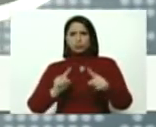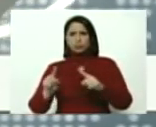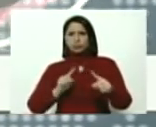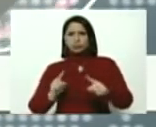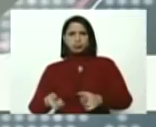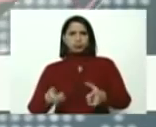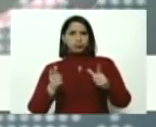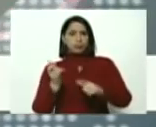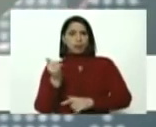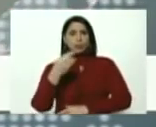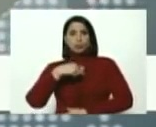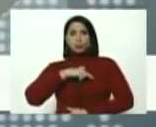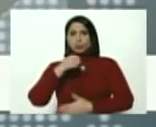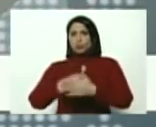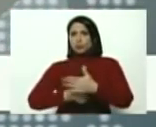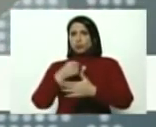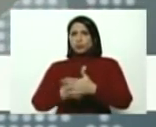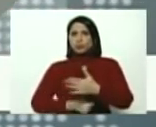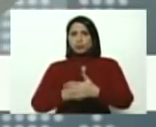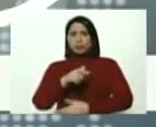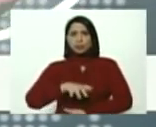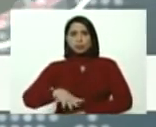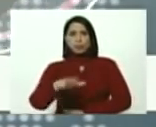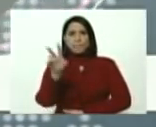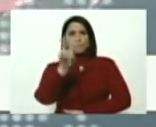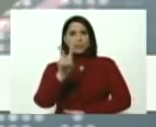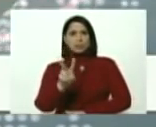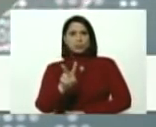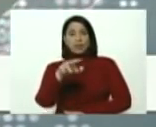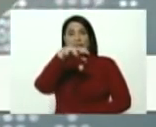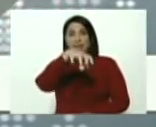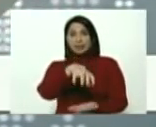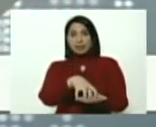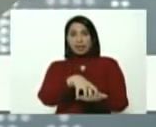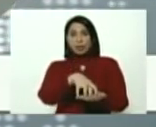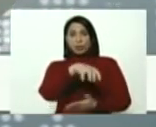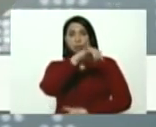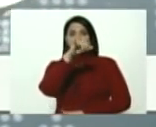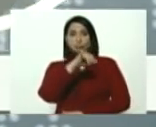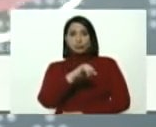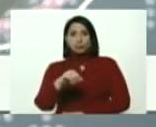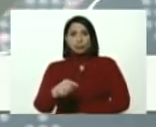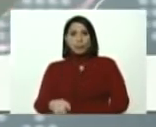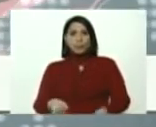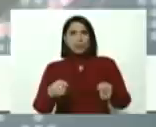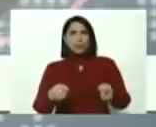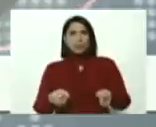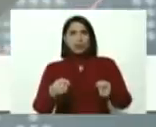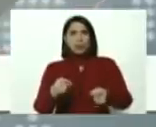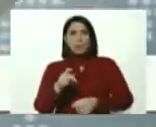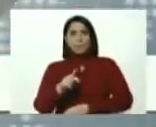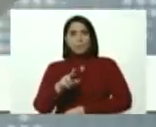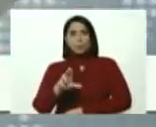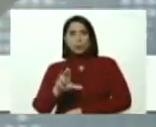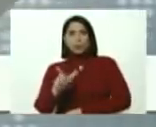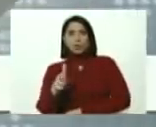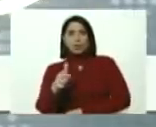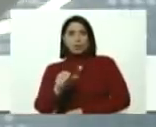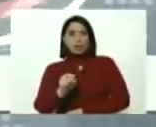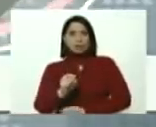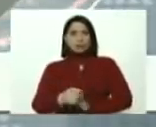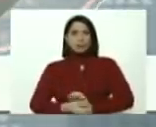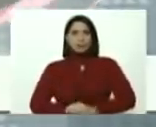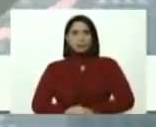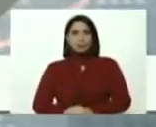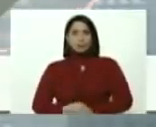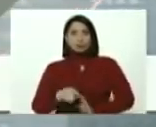que estamos combatiendo en el territorio nacional, que es el foco del mercado de las pulgas en Maracaibo, en el estado Zulia.